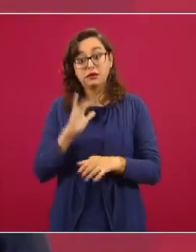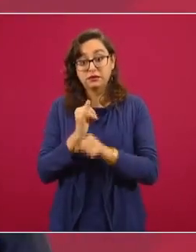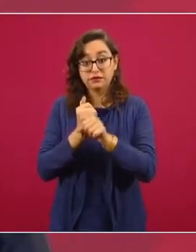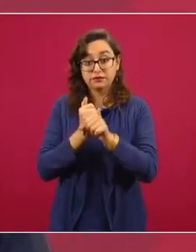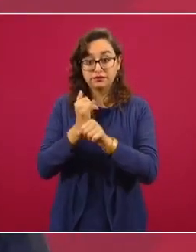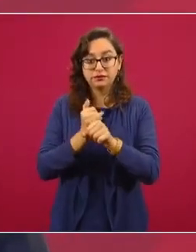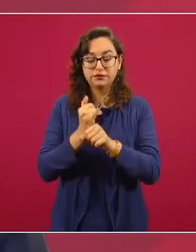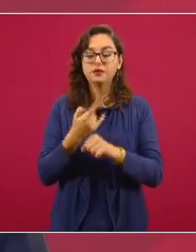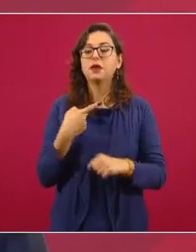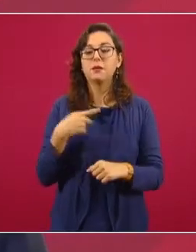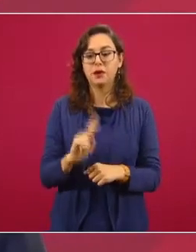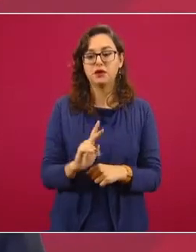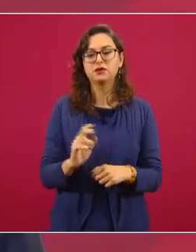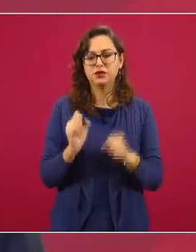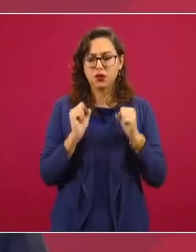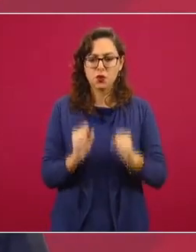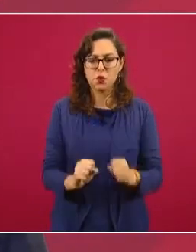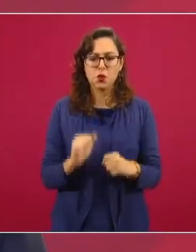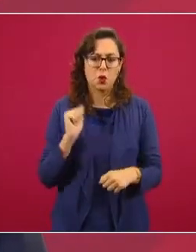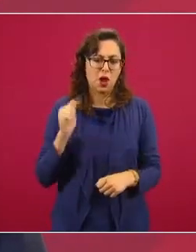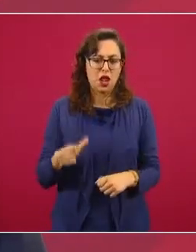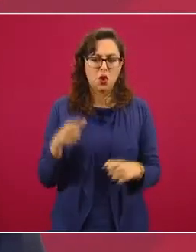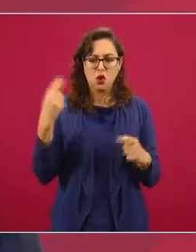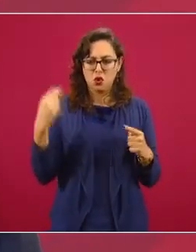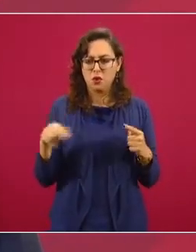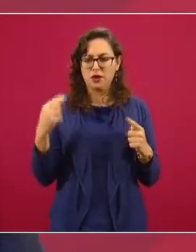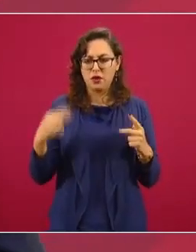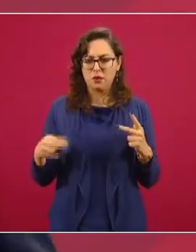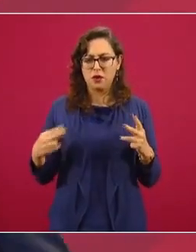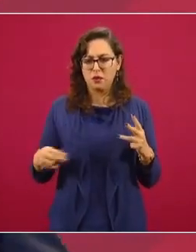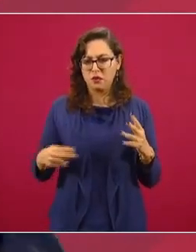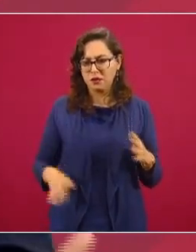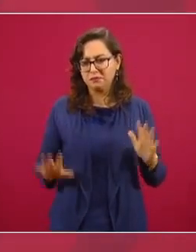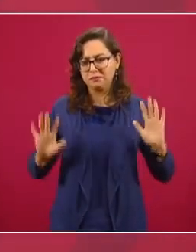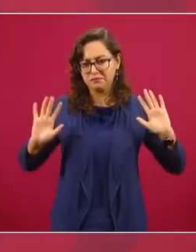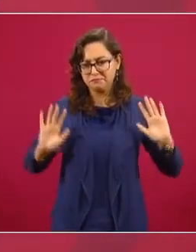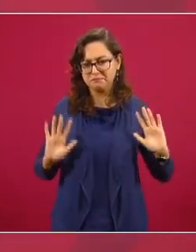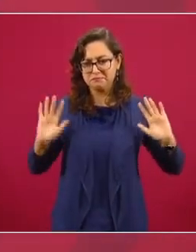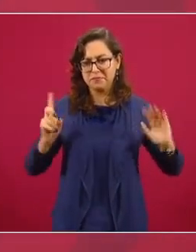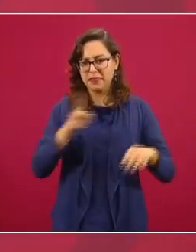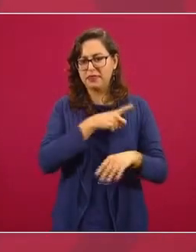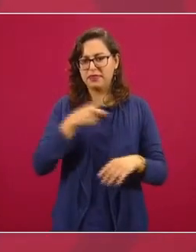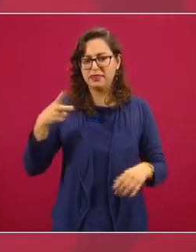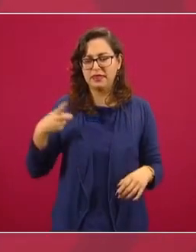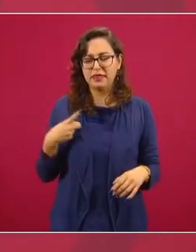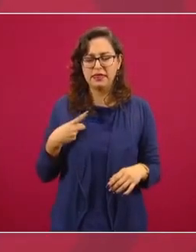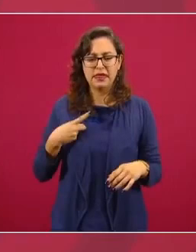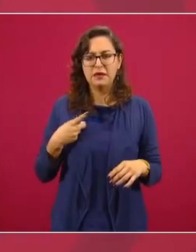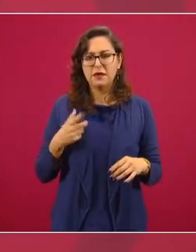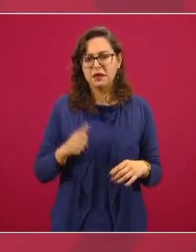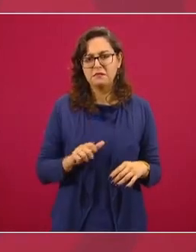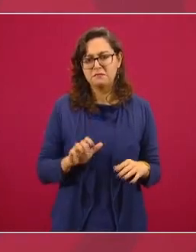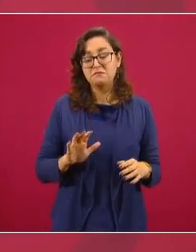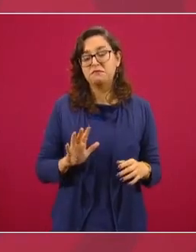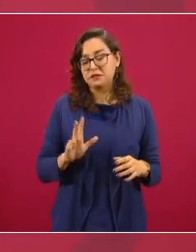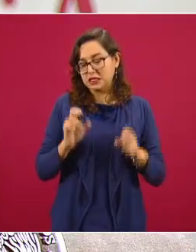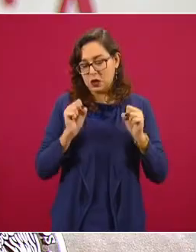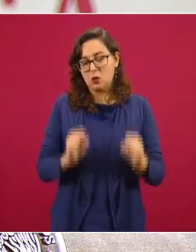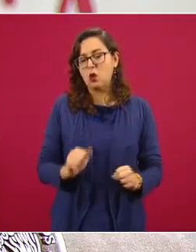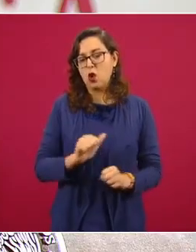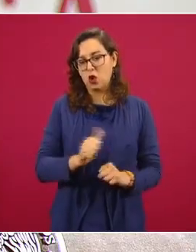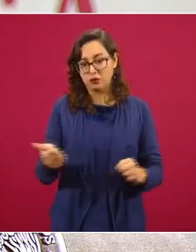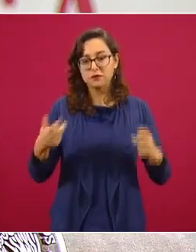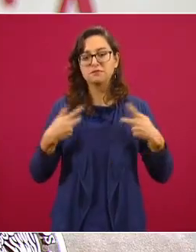Tenían que haberse mencionado nombres. Tiene que haber otras gentes